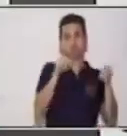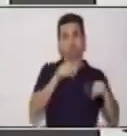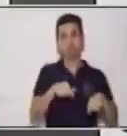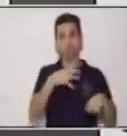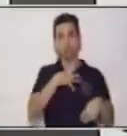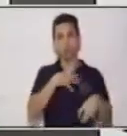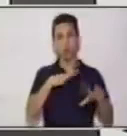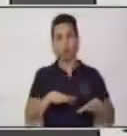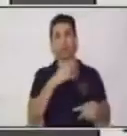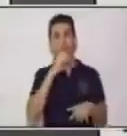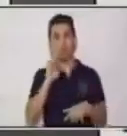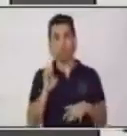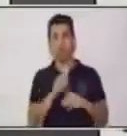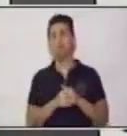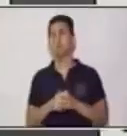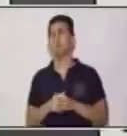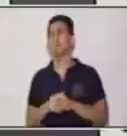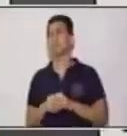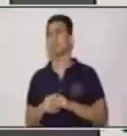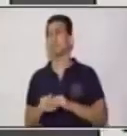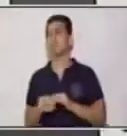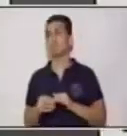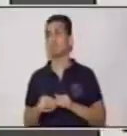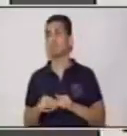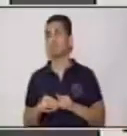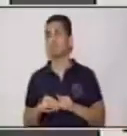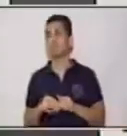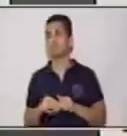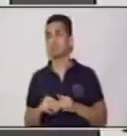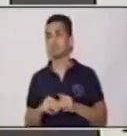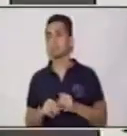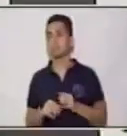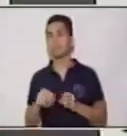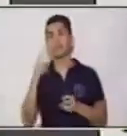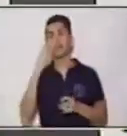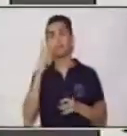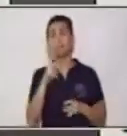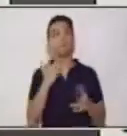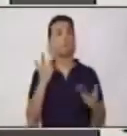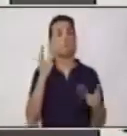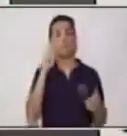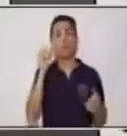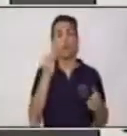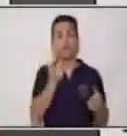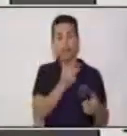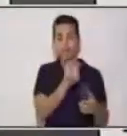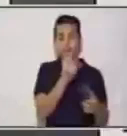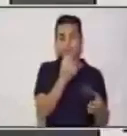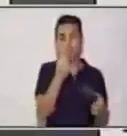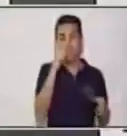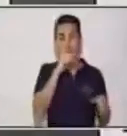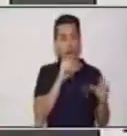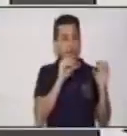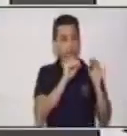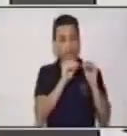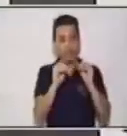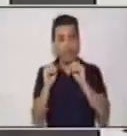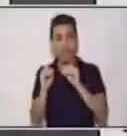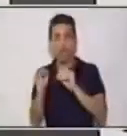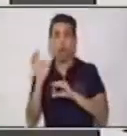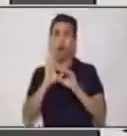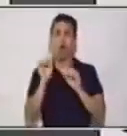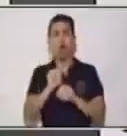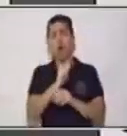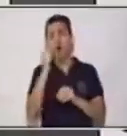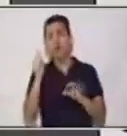lengua española o del idioma español, sea para llenar un vacío semántico o como alternativa a